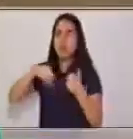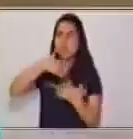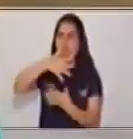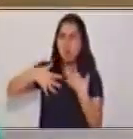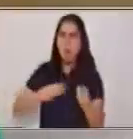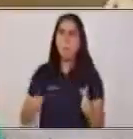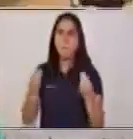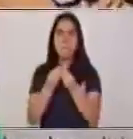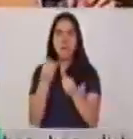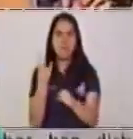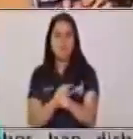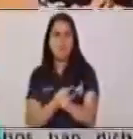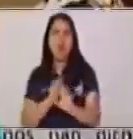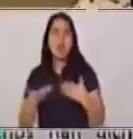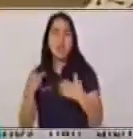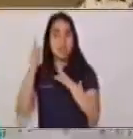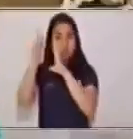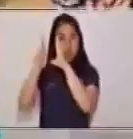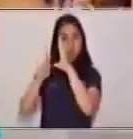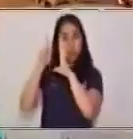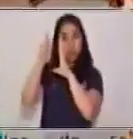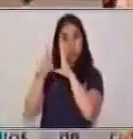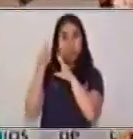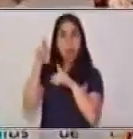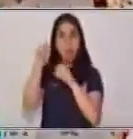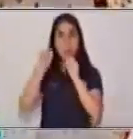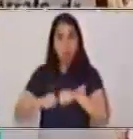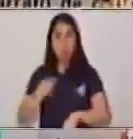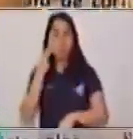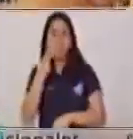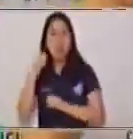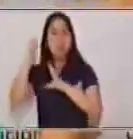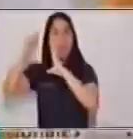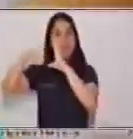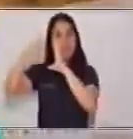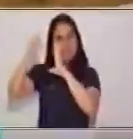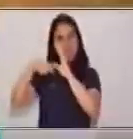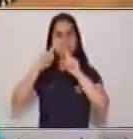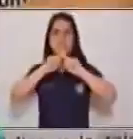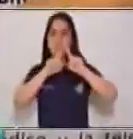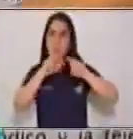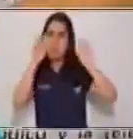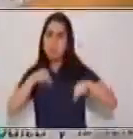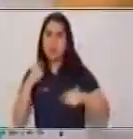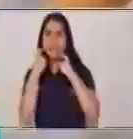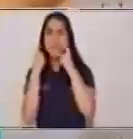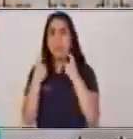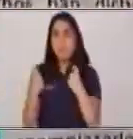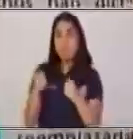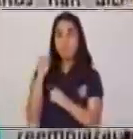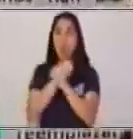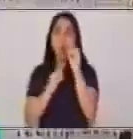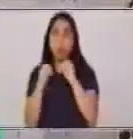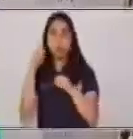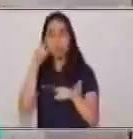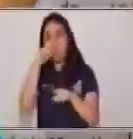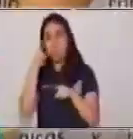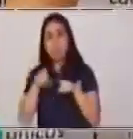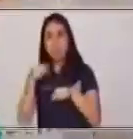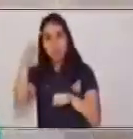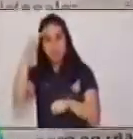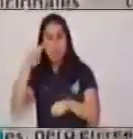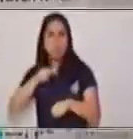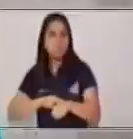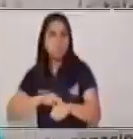se encuentran videos de aficionados, sino también noticias, videoblogueros,